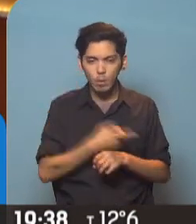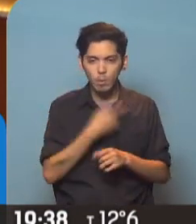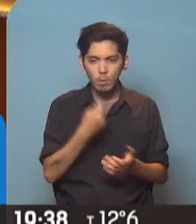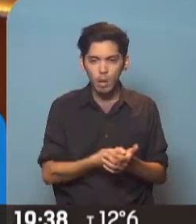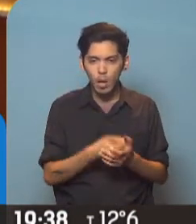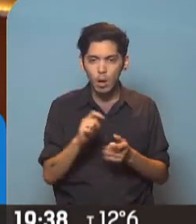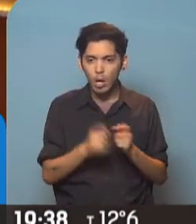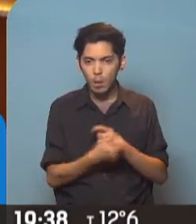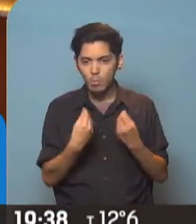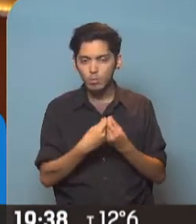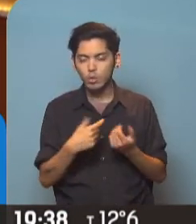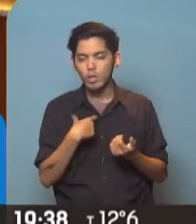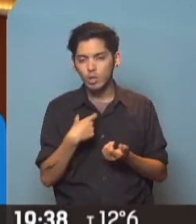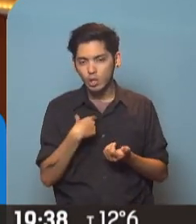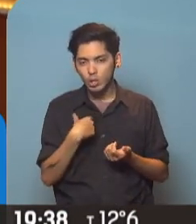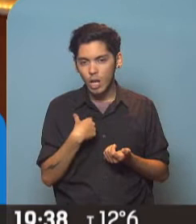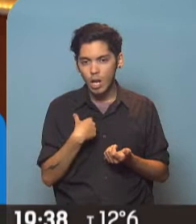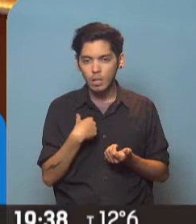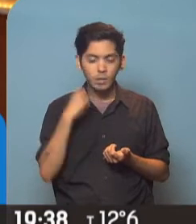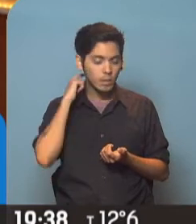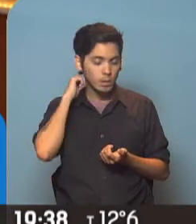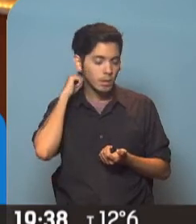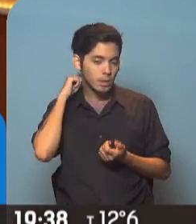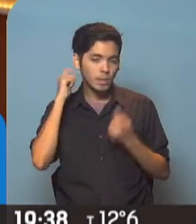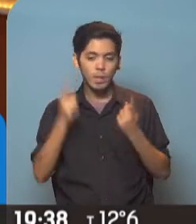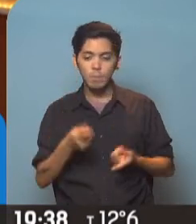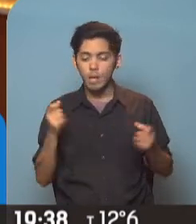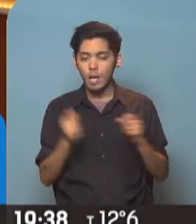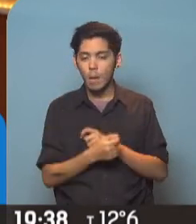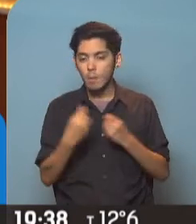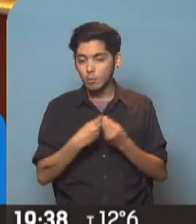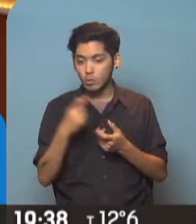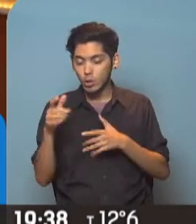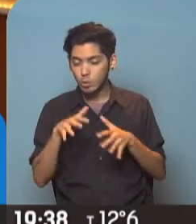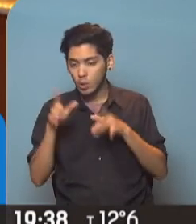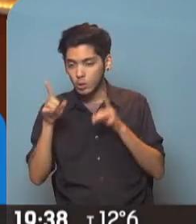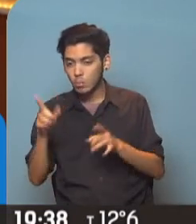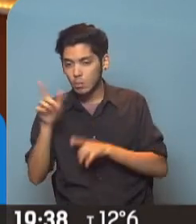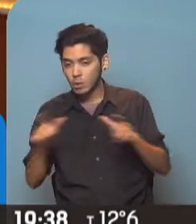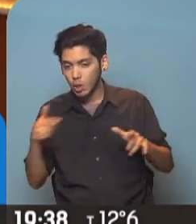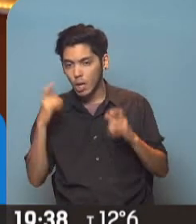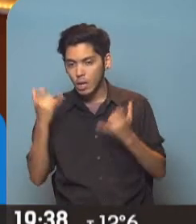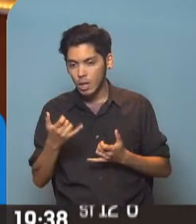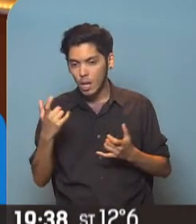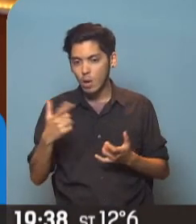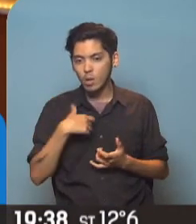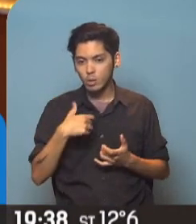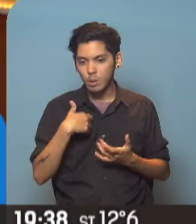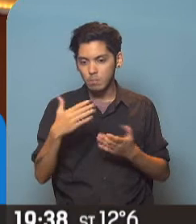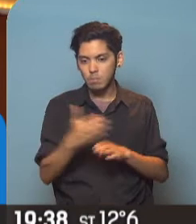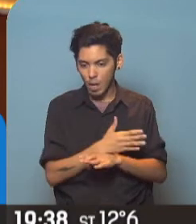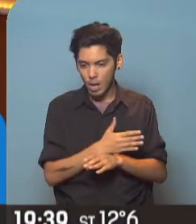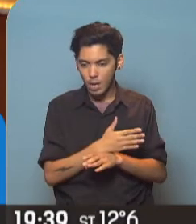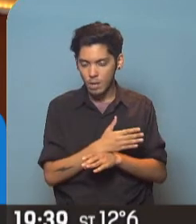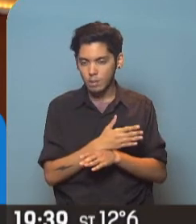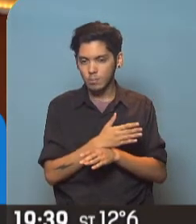modificaciones a la tarifa social eso también impacta sobre gente que tiene pocos recursos y de repente se ve con una tarifa social mucho más restringida